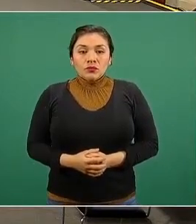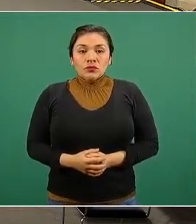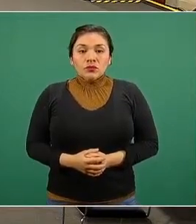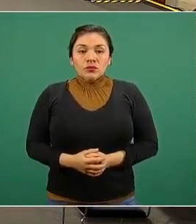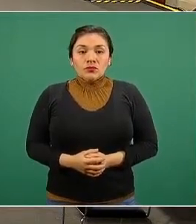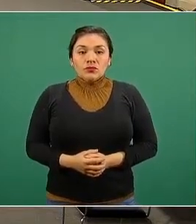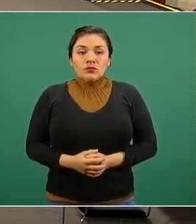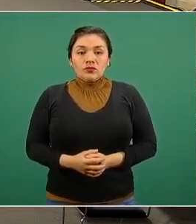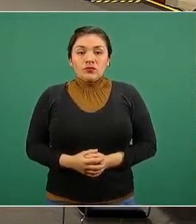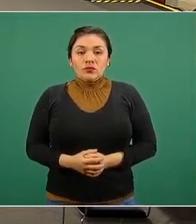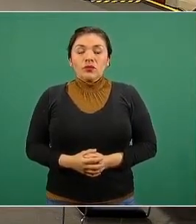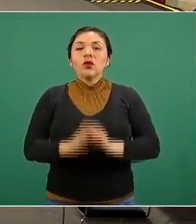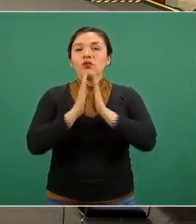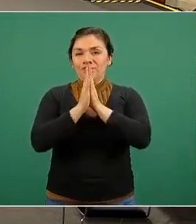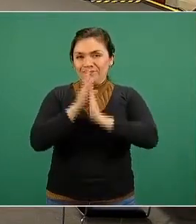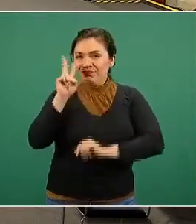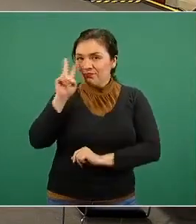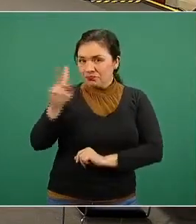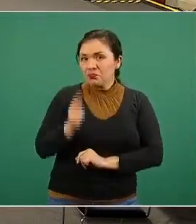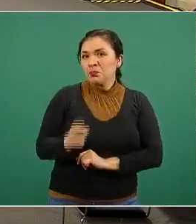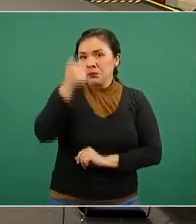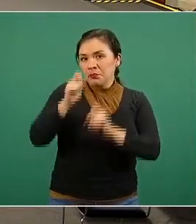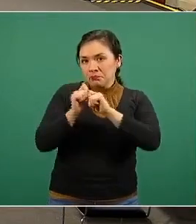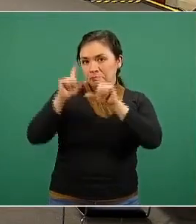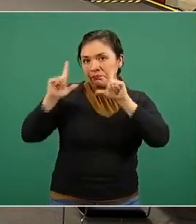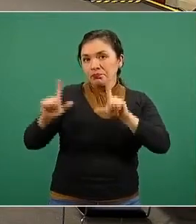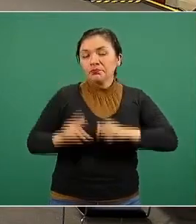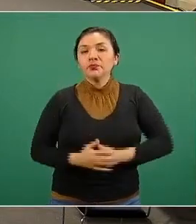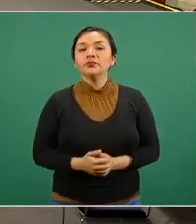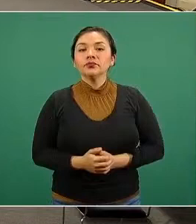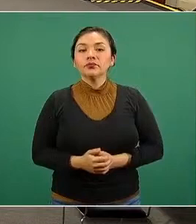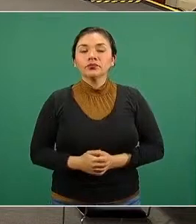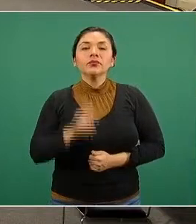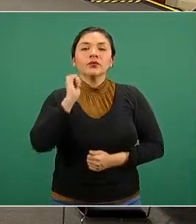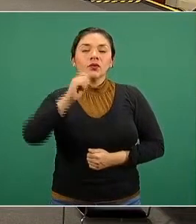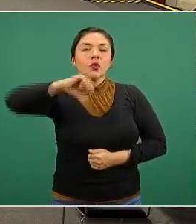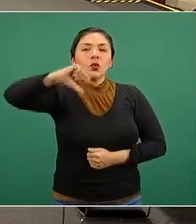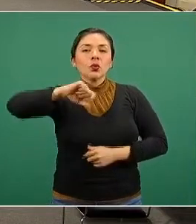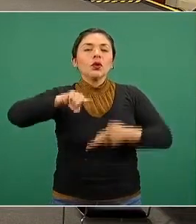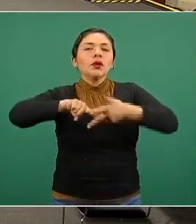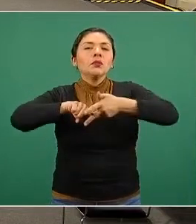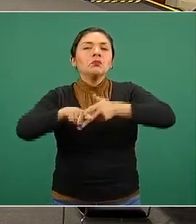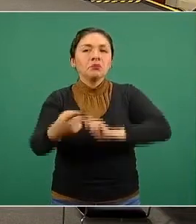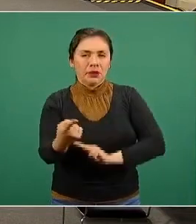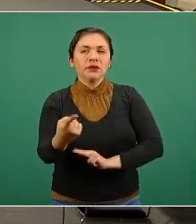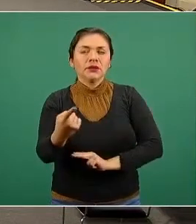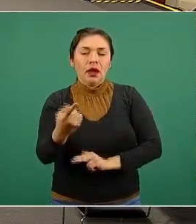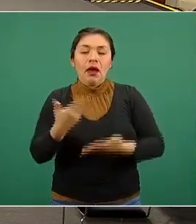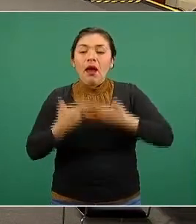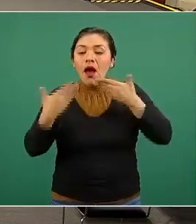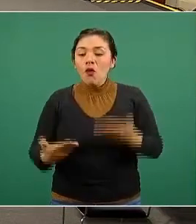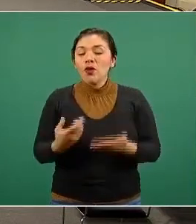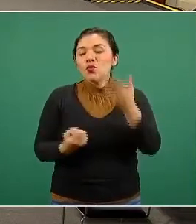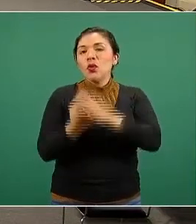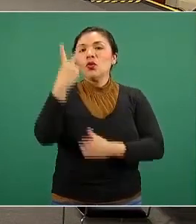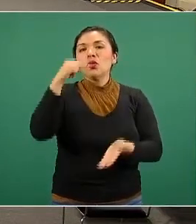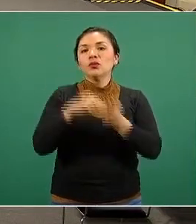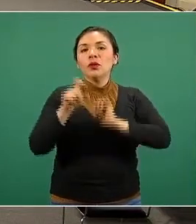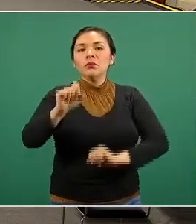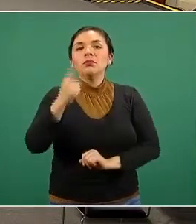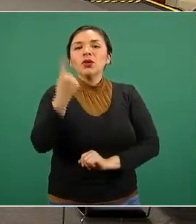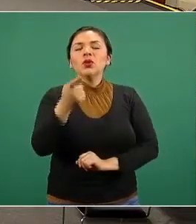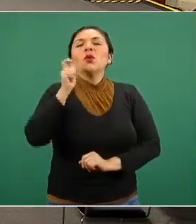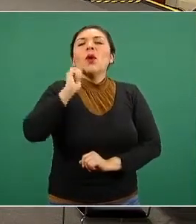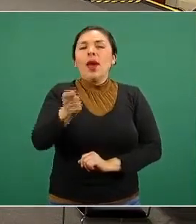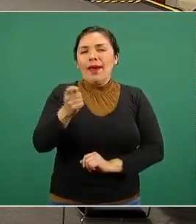Si nos lo permiten, por favor, con la primera diapositiva con la que estamos iniciando a partir de este 2021, en donde